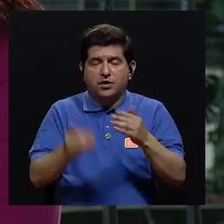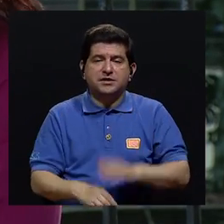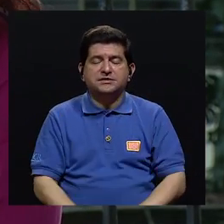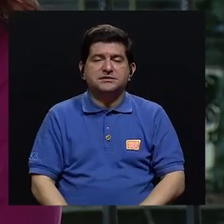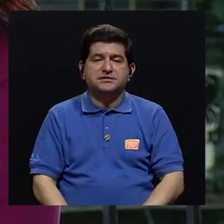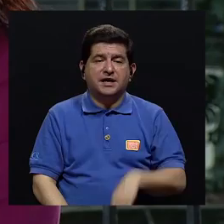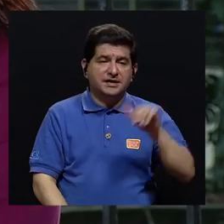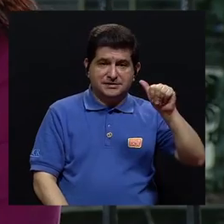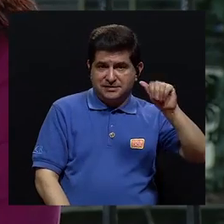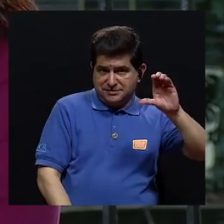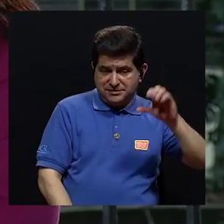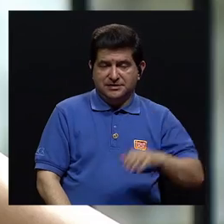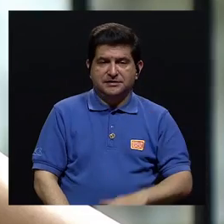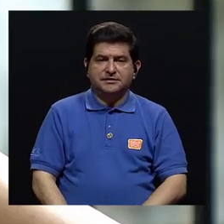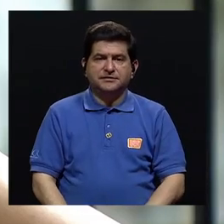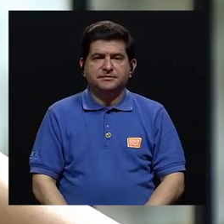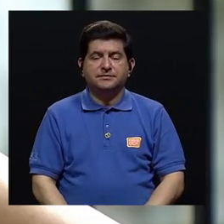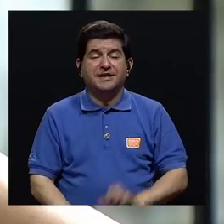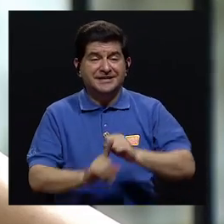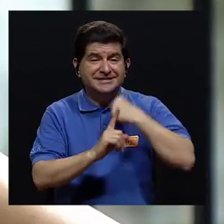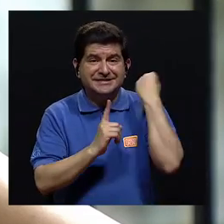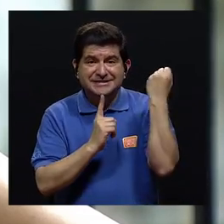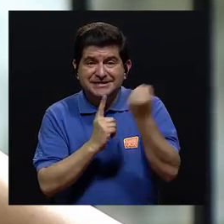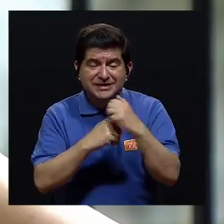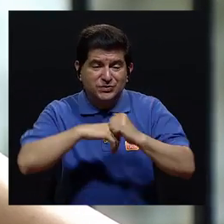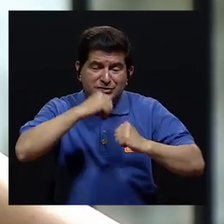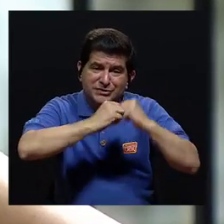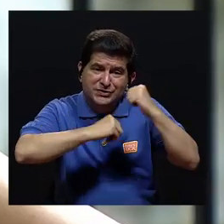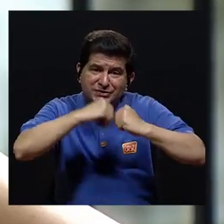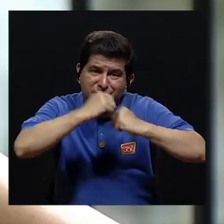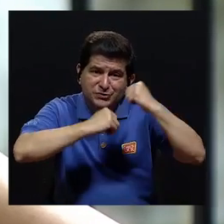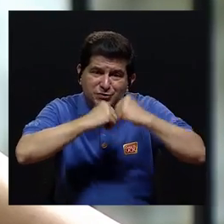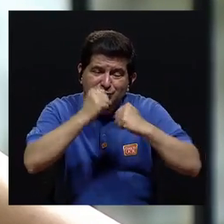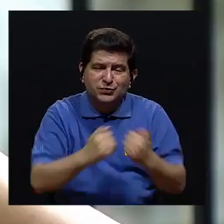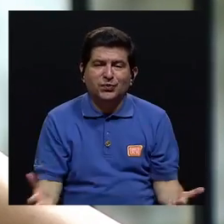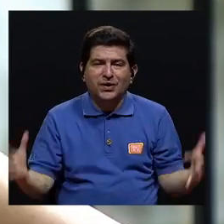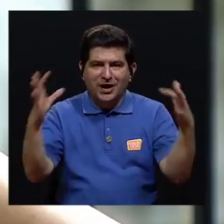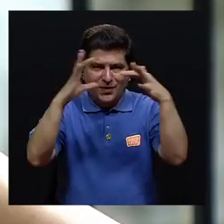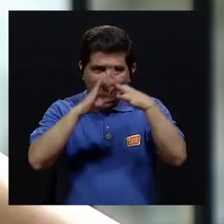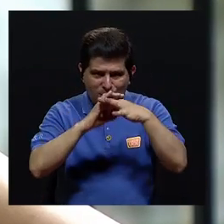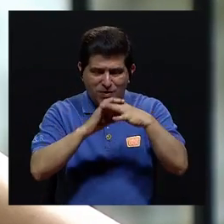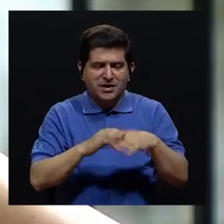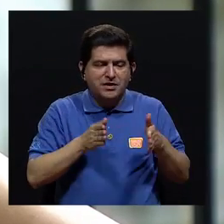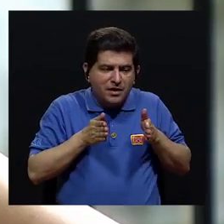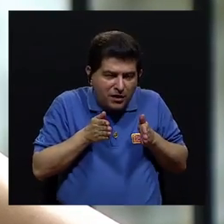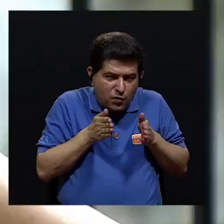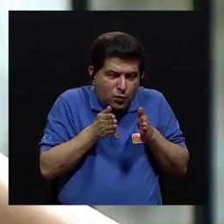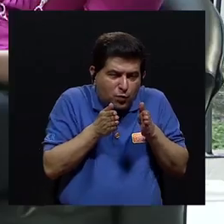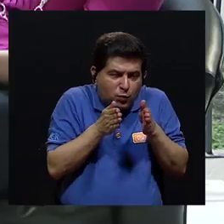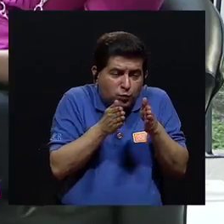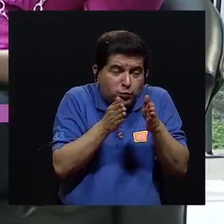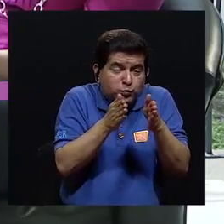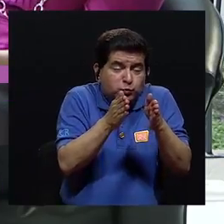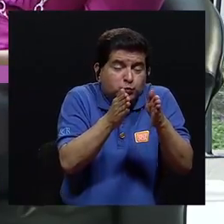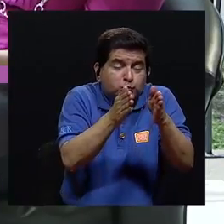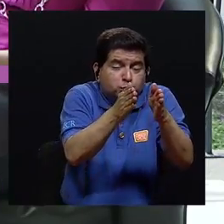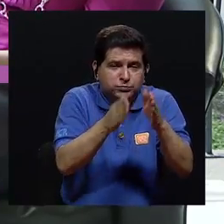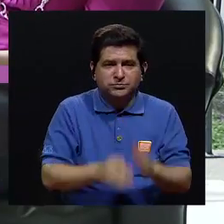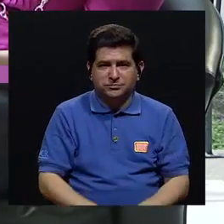ventilación forzada, condiciones de la infraestructura que esté vinculado con pasillos,